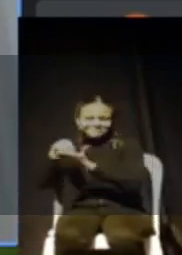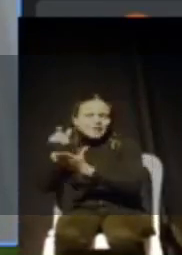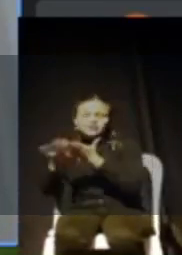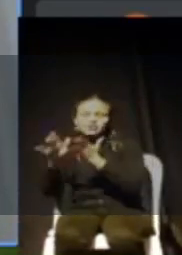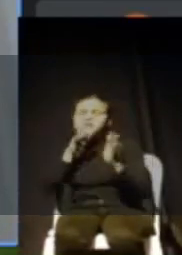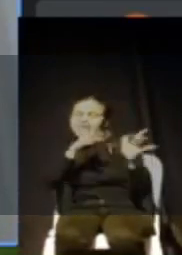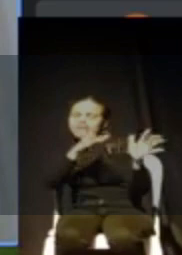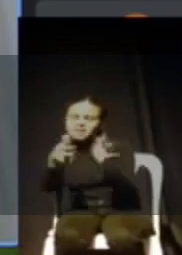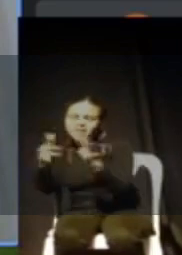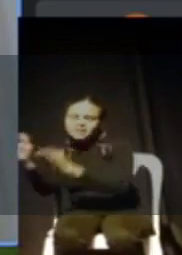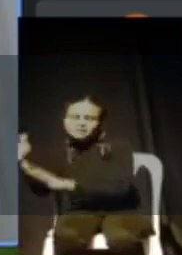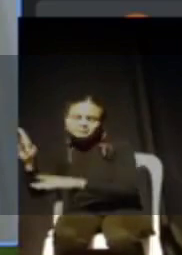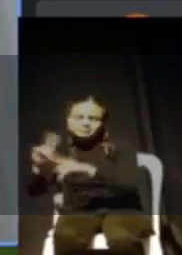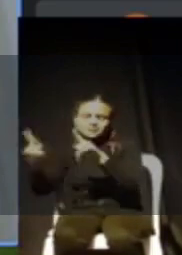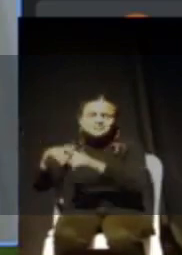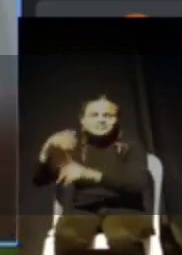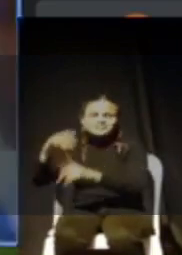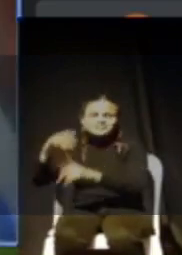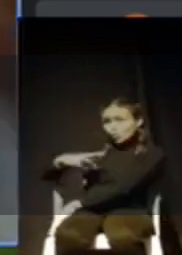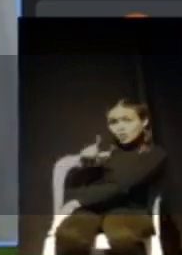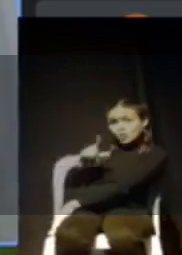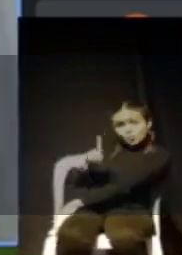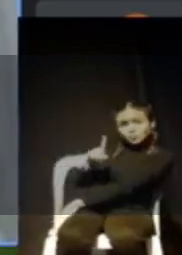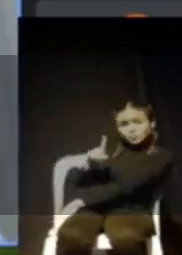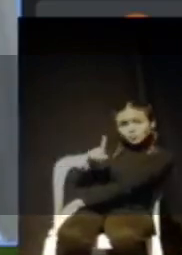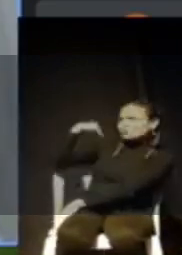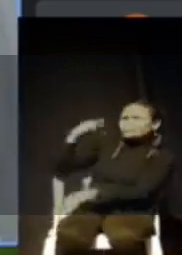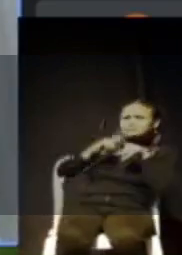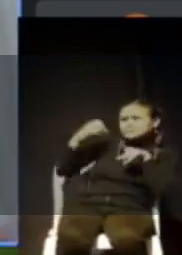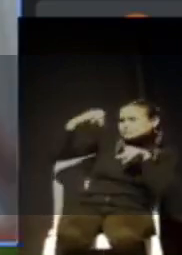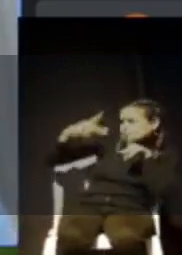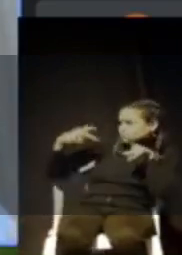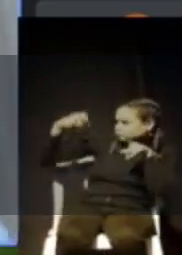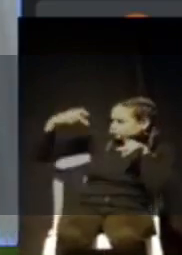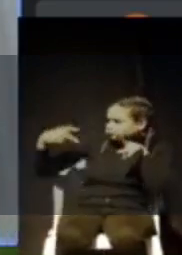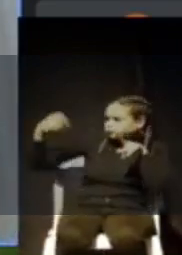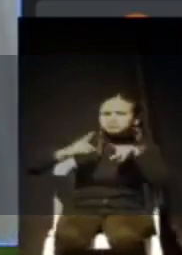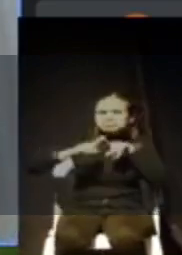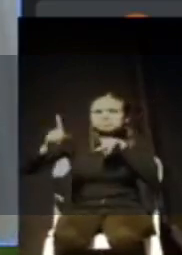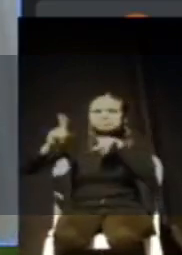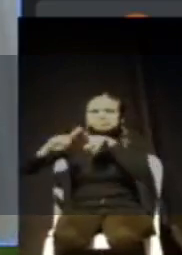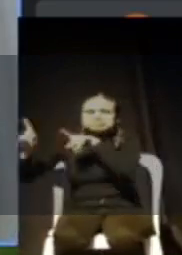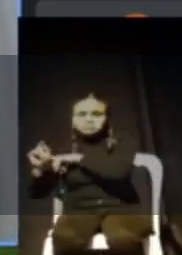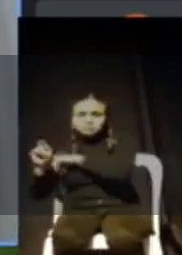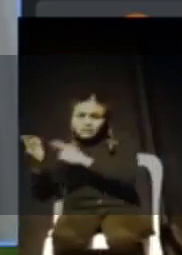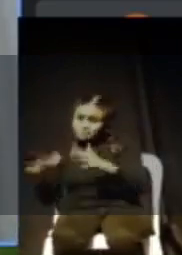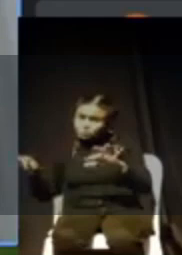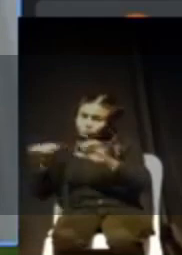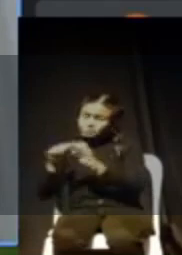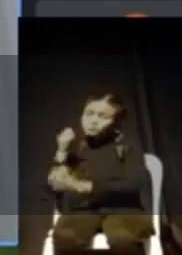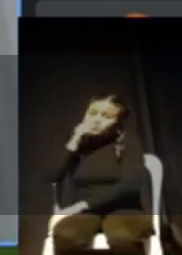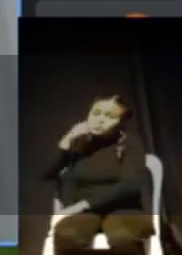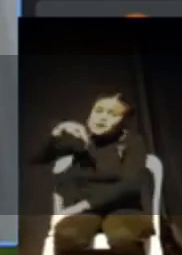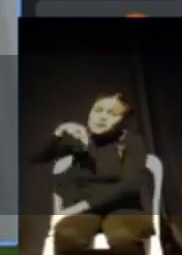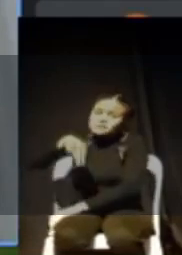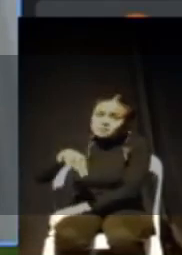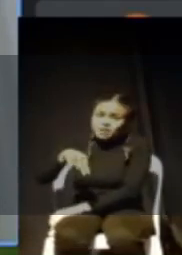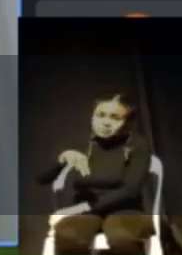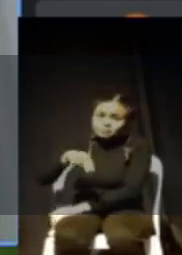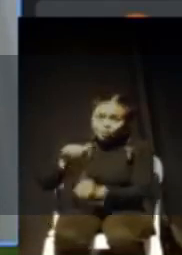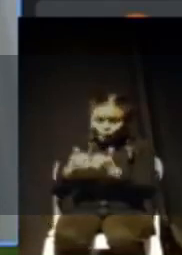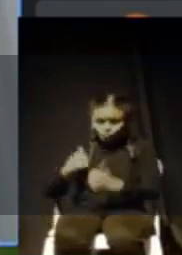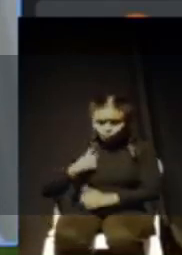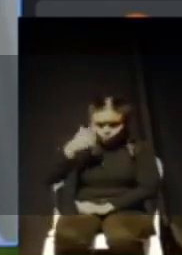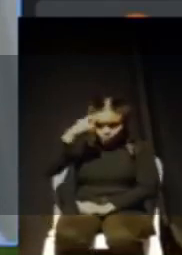las historias. Entonces, es de humanidad. Permite que el sujeto maestro o maestra recupere su lugar como